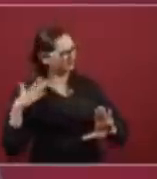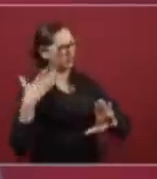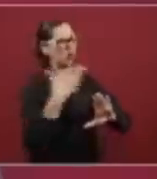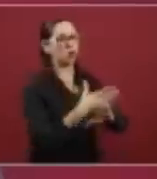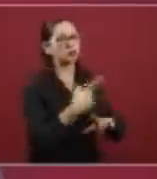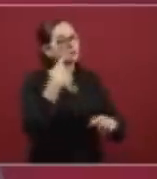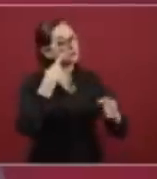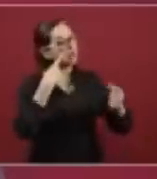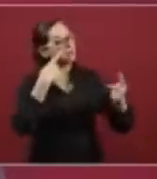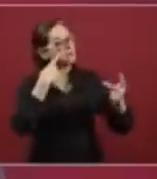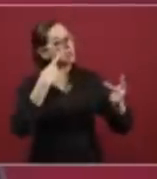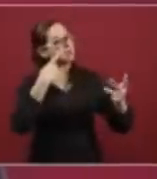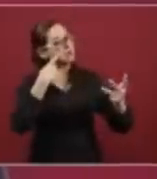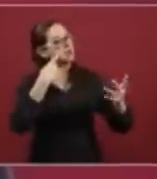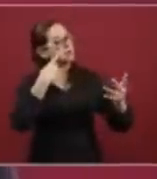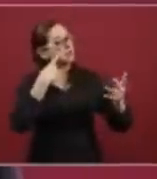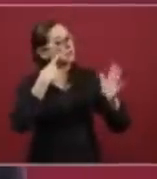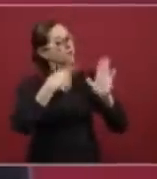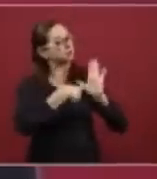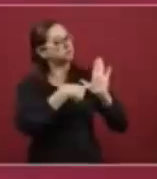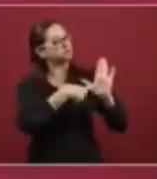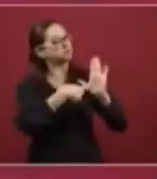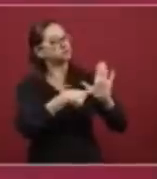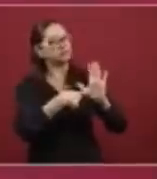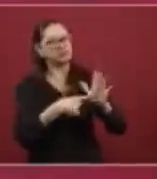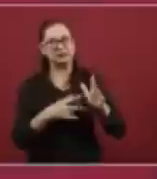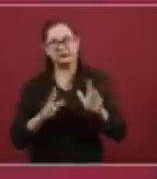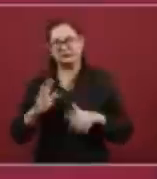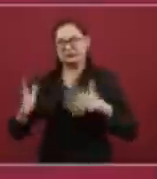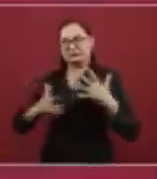asuntitos, ¿sí? Entonces yo